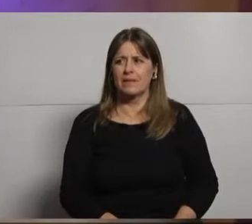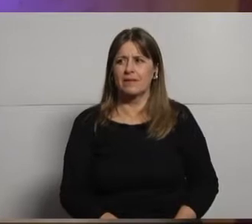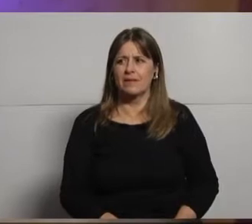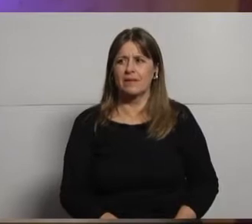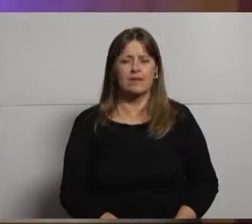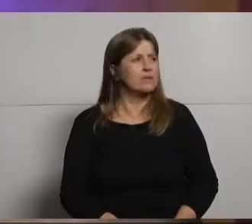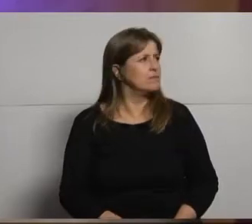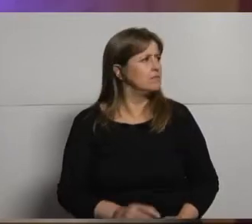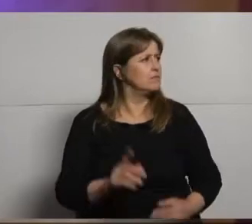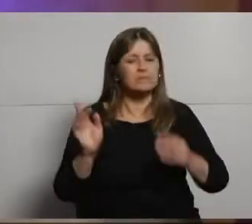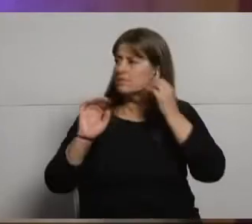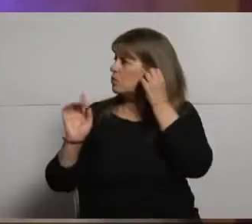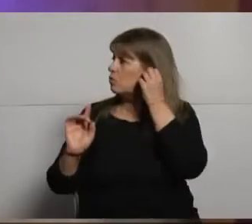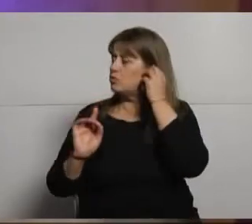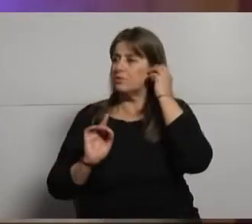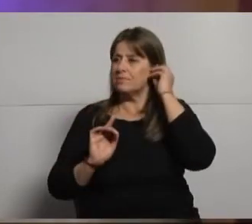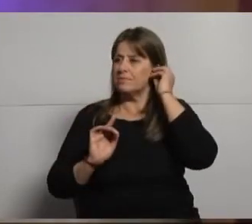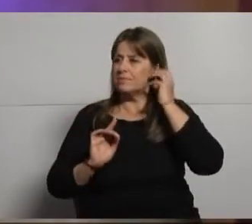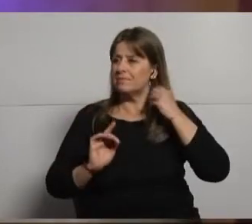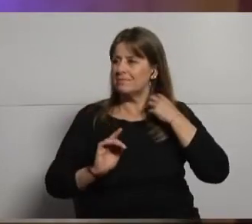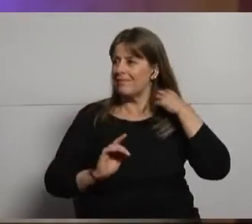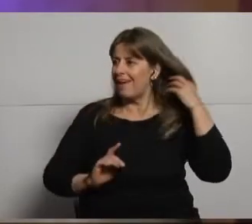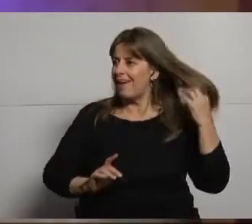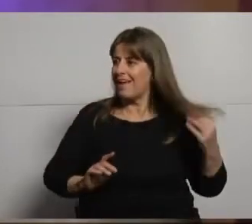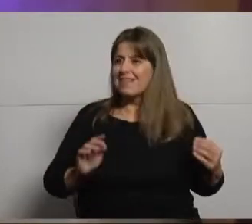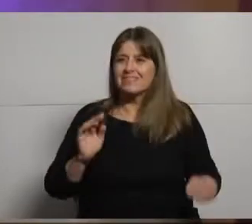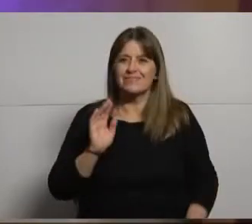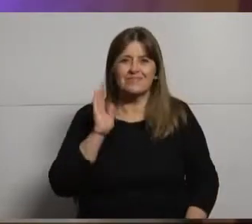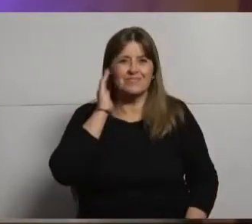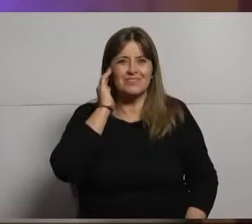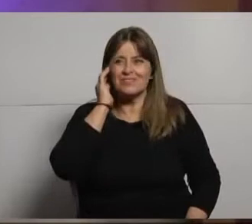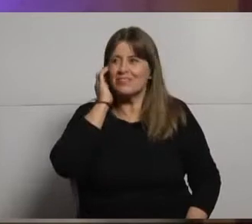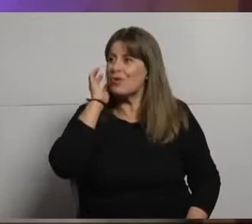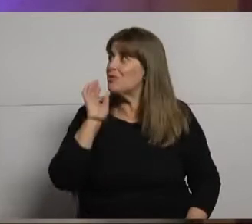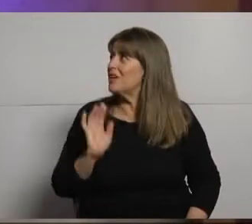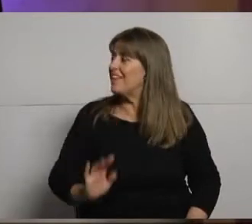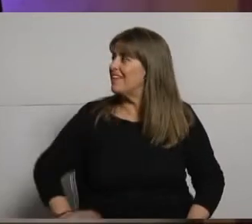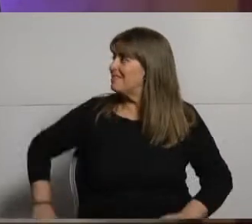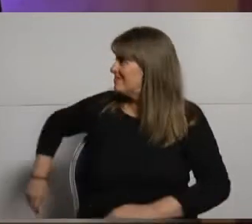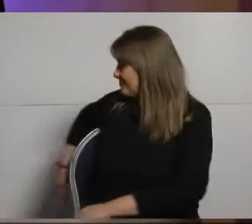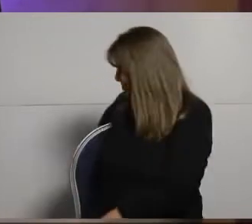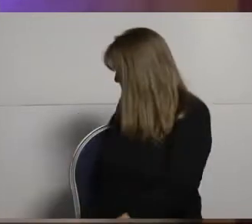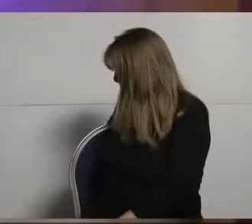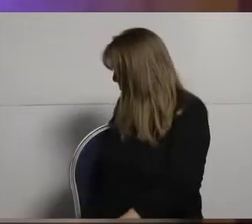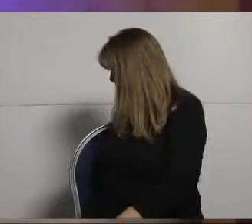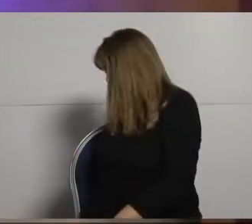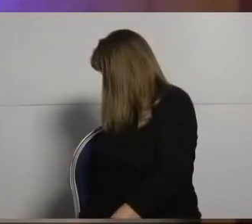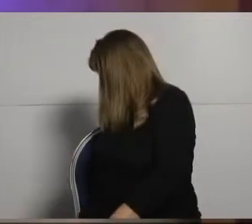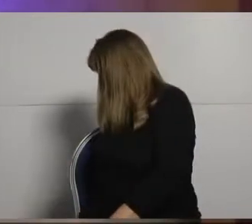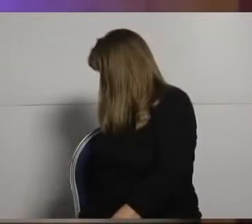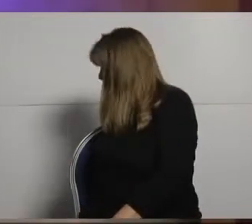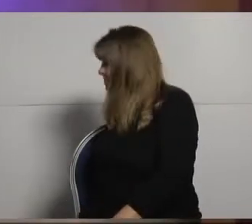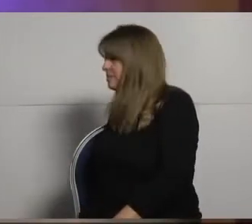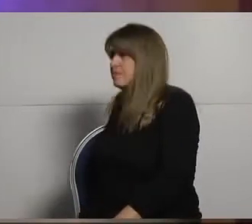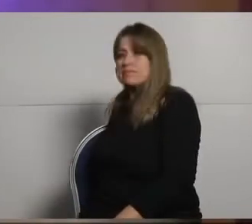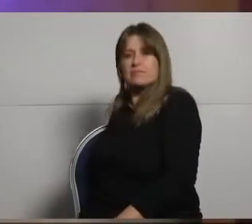Y en este encuentro de ciudades inteligentes llegó el momento de meternos con un tema que nos interpela a muchos, porque posiblemente esta pandemia sea la primera crisis mundial en la